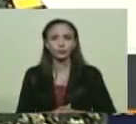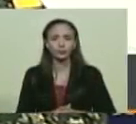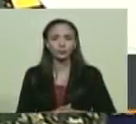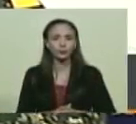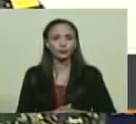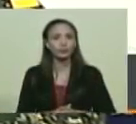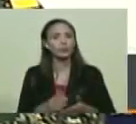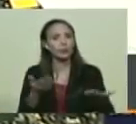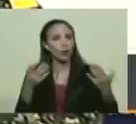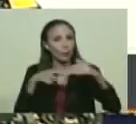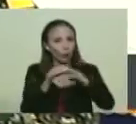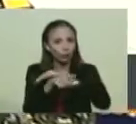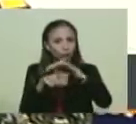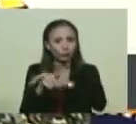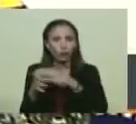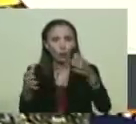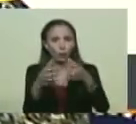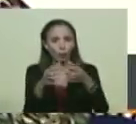Vayan.